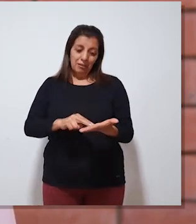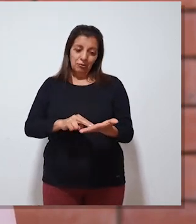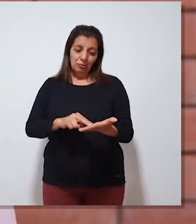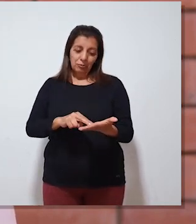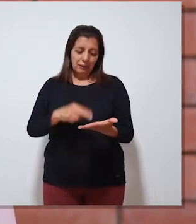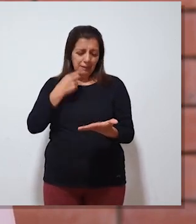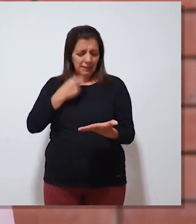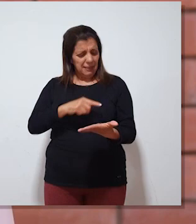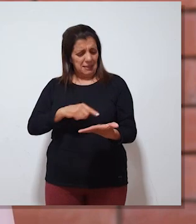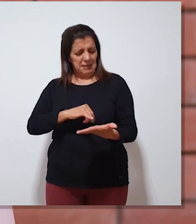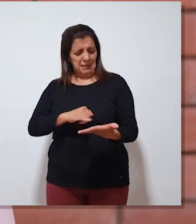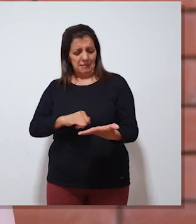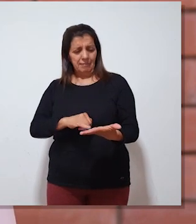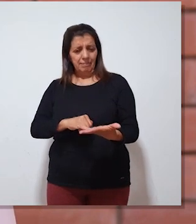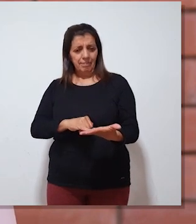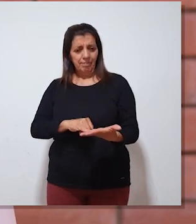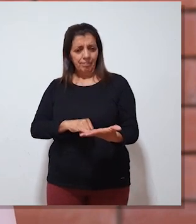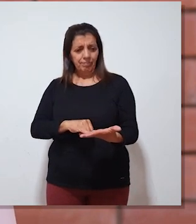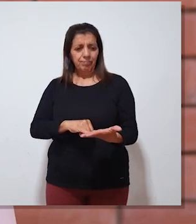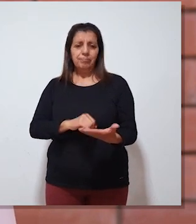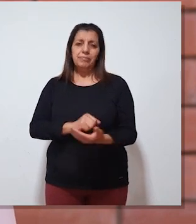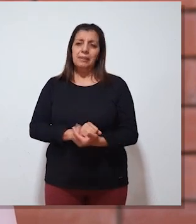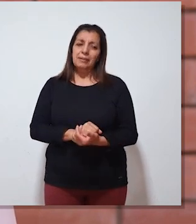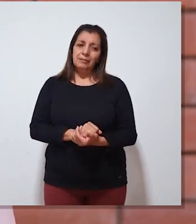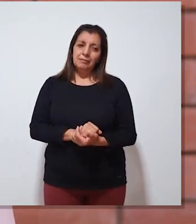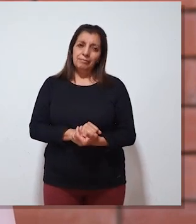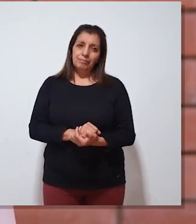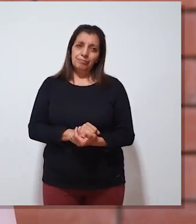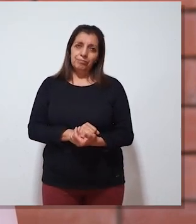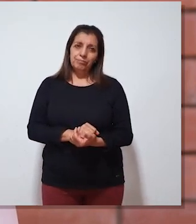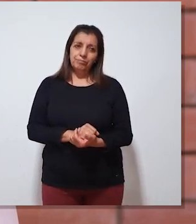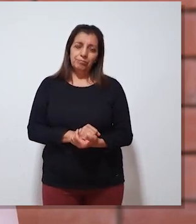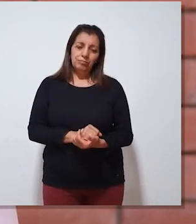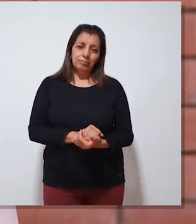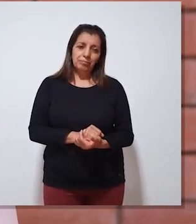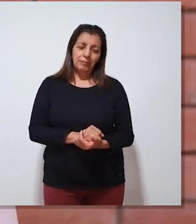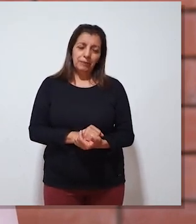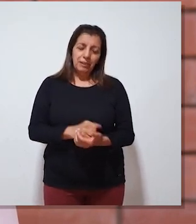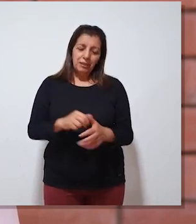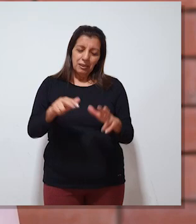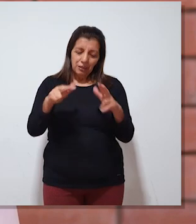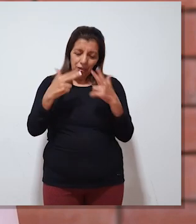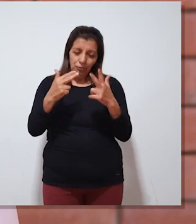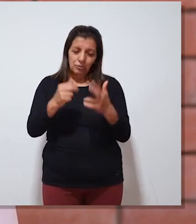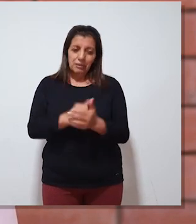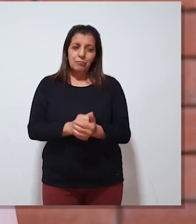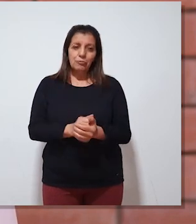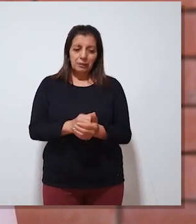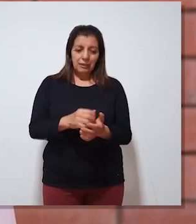los Apóstoles. En él veíamos un contexto muy particular de la comunidad